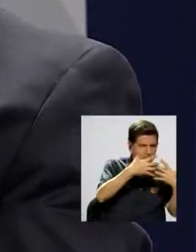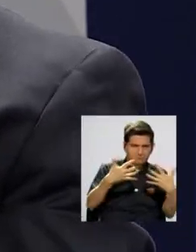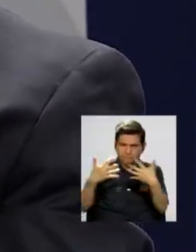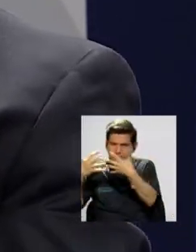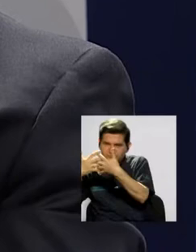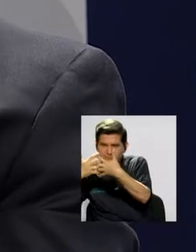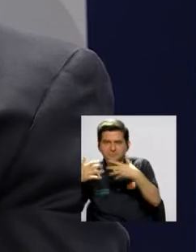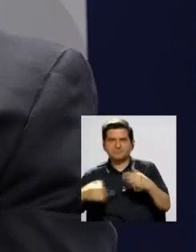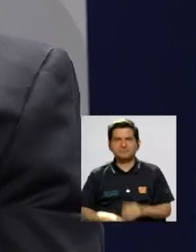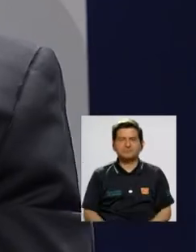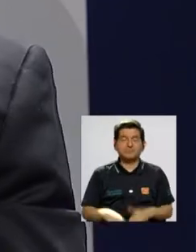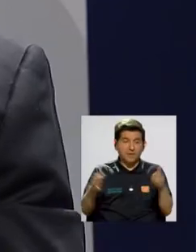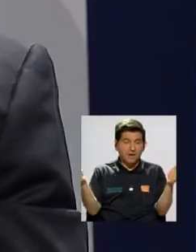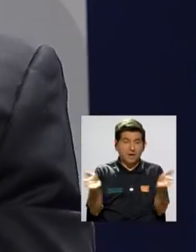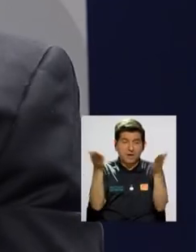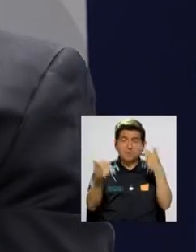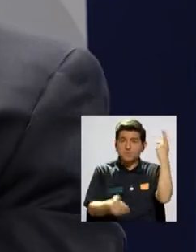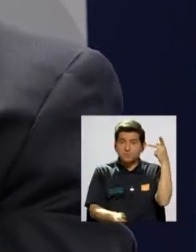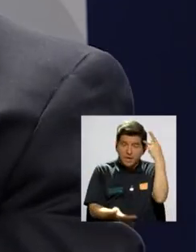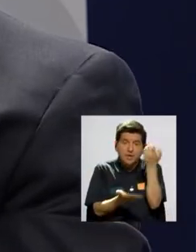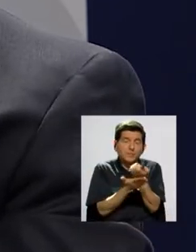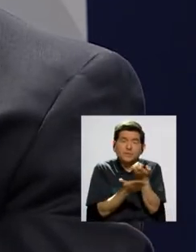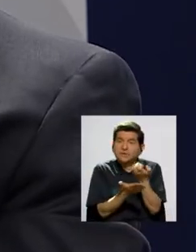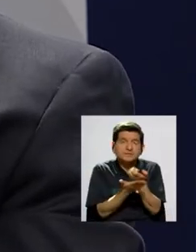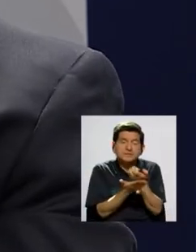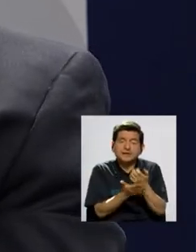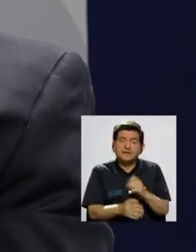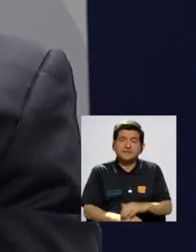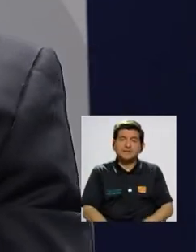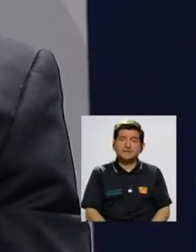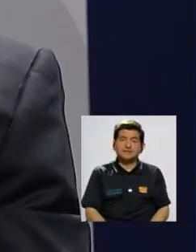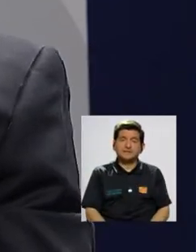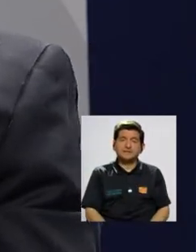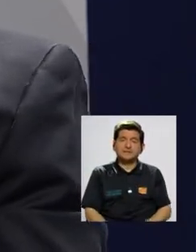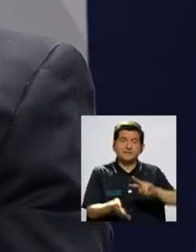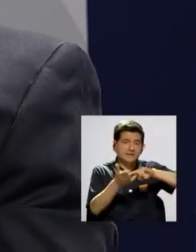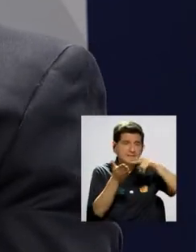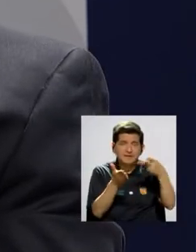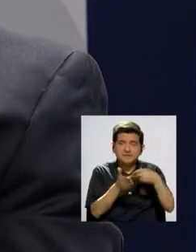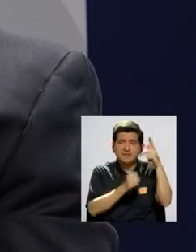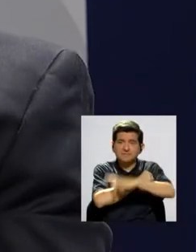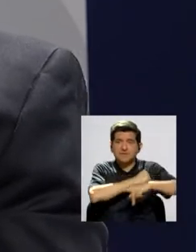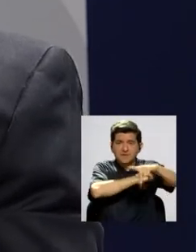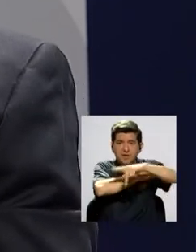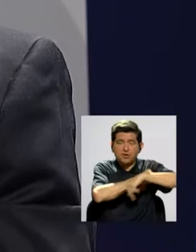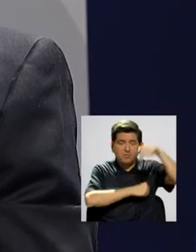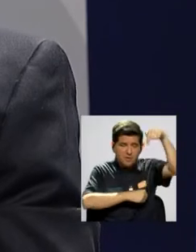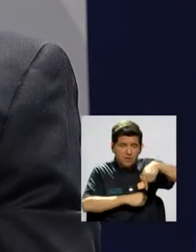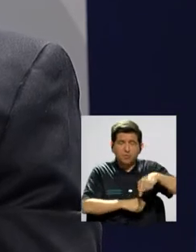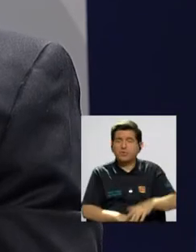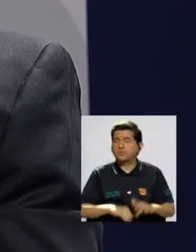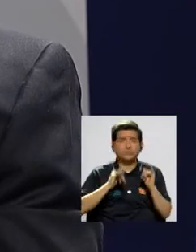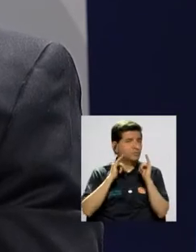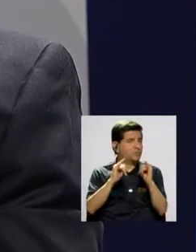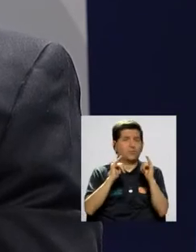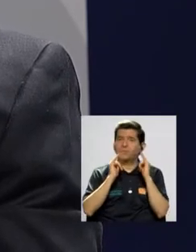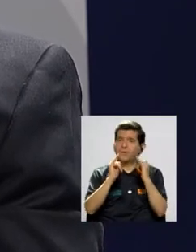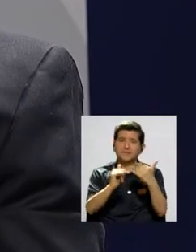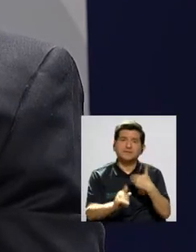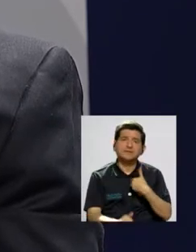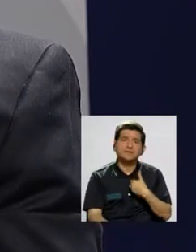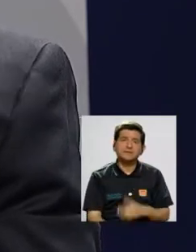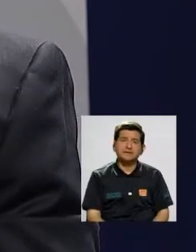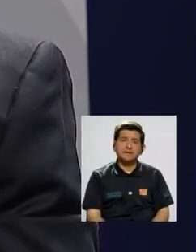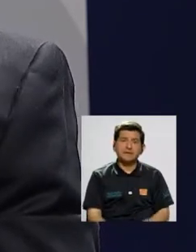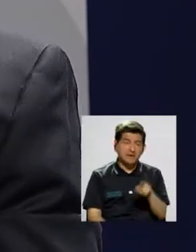han impulsado las políticas económicas que han generado lo que este país es hoy, así de desigual. Desigualdad. Y